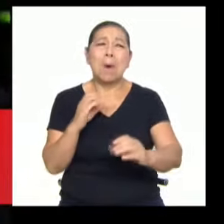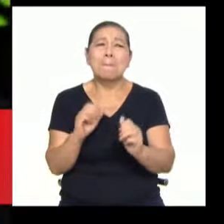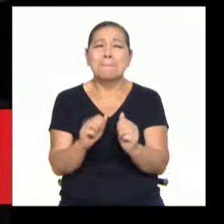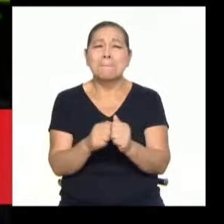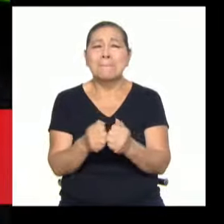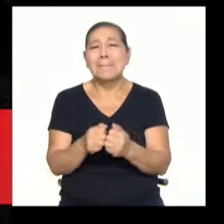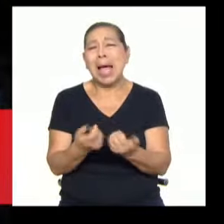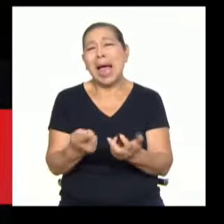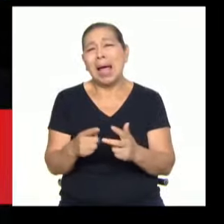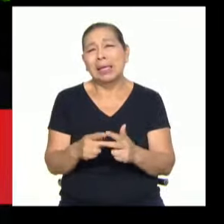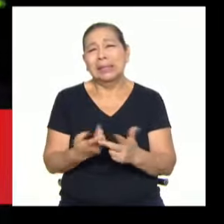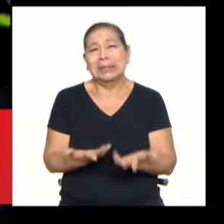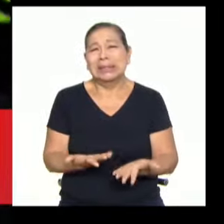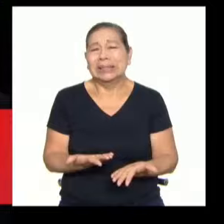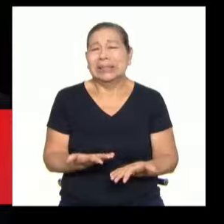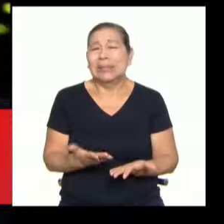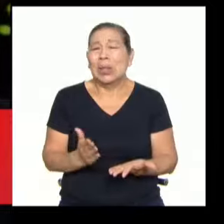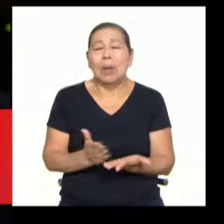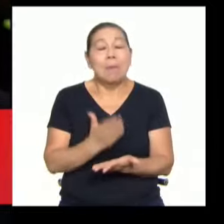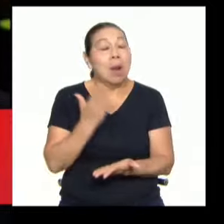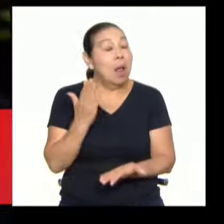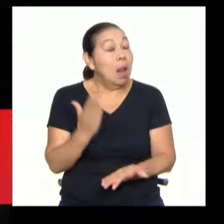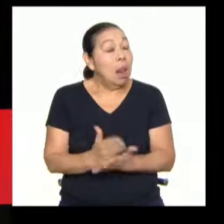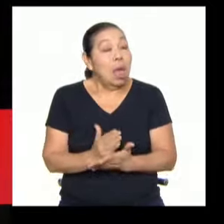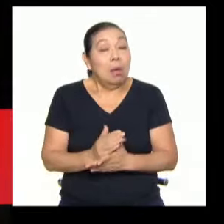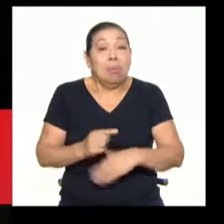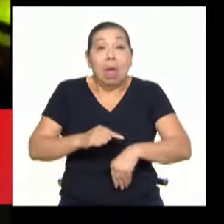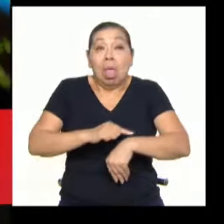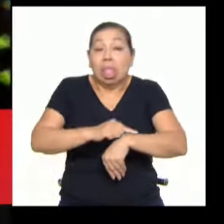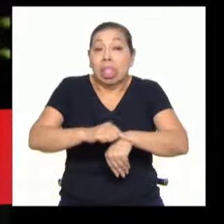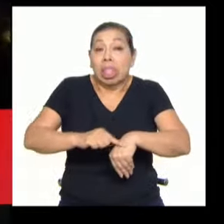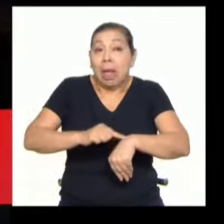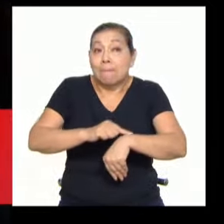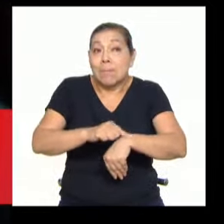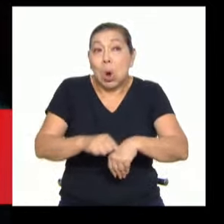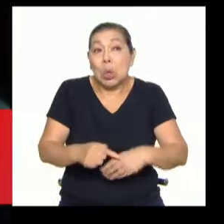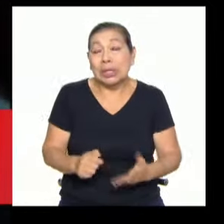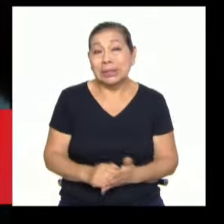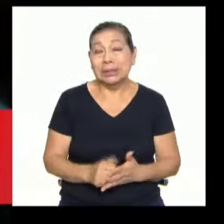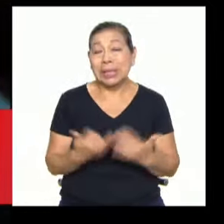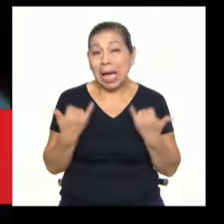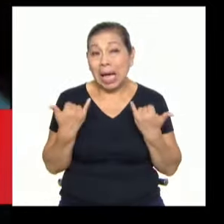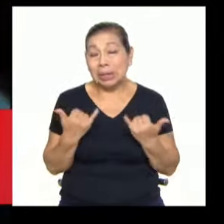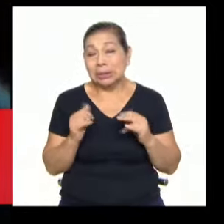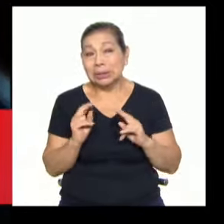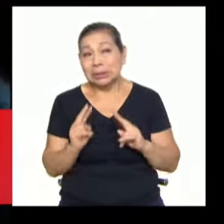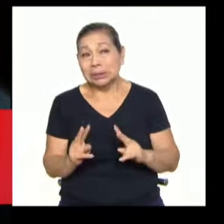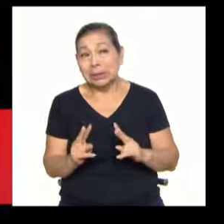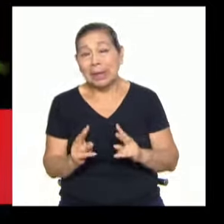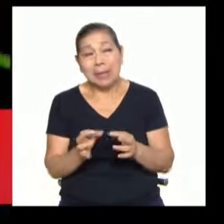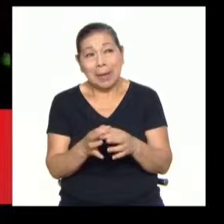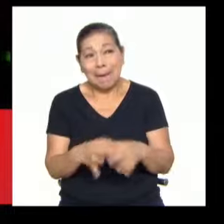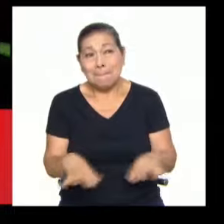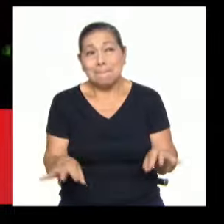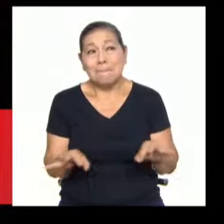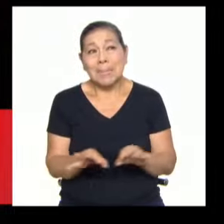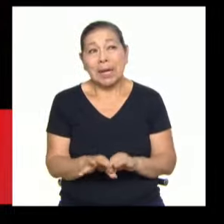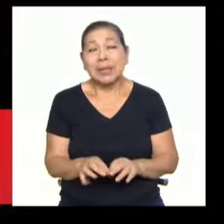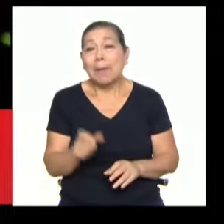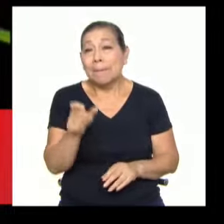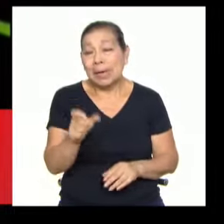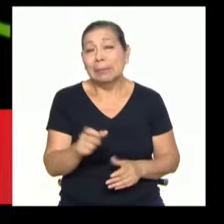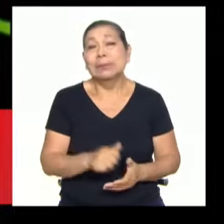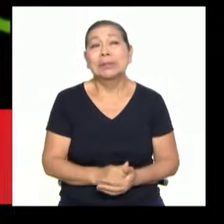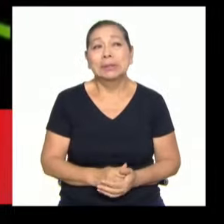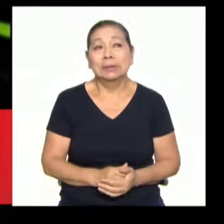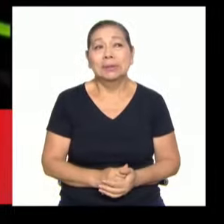averiado, malogrado, está generando caos y retraso en el servicio que en estos momentos sobre todo es fundamental para los